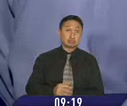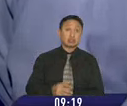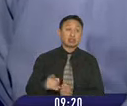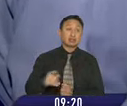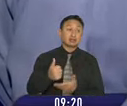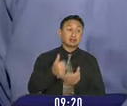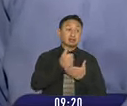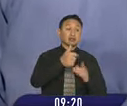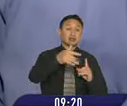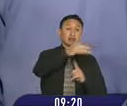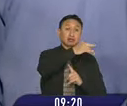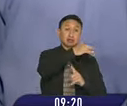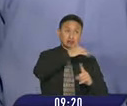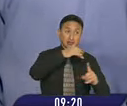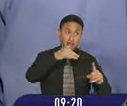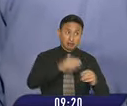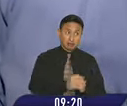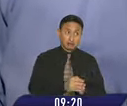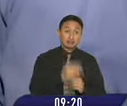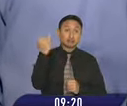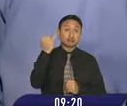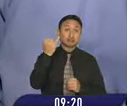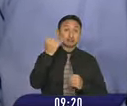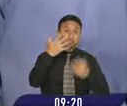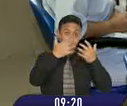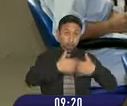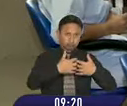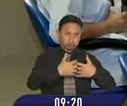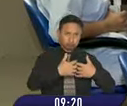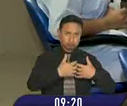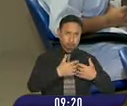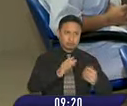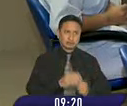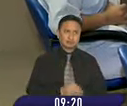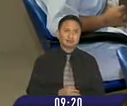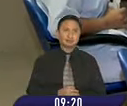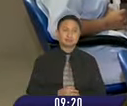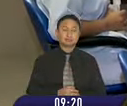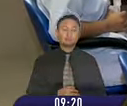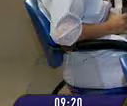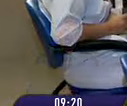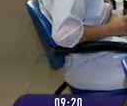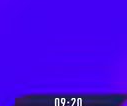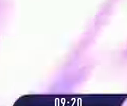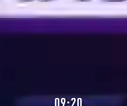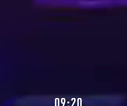ambiente al desincentivar una industria de consumo, informó